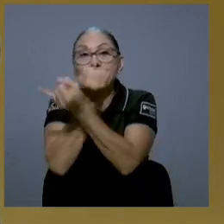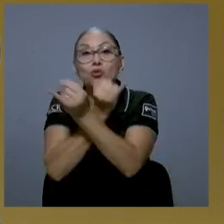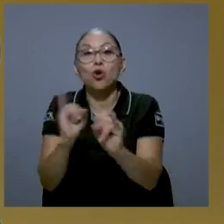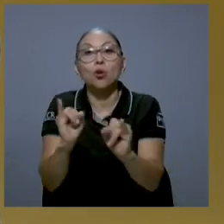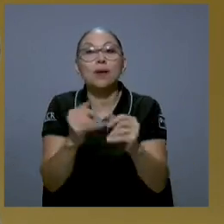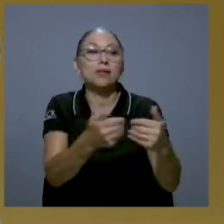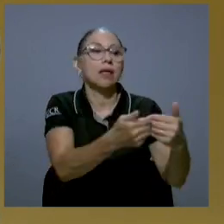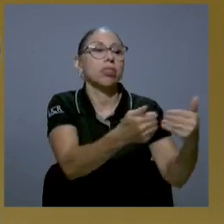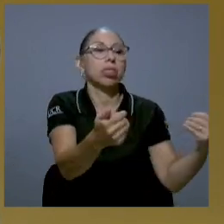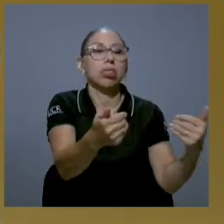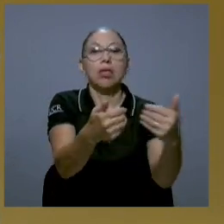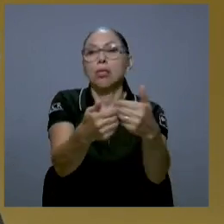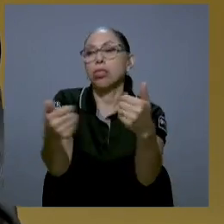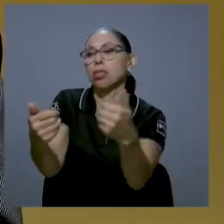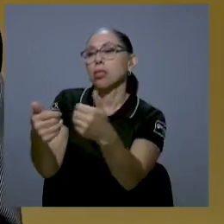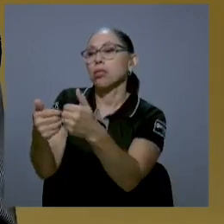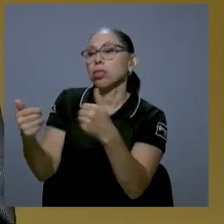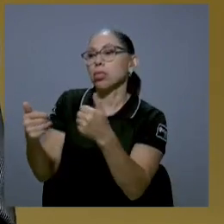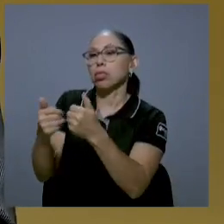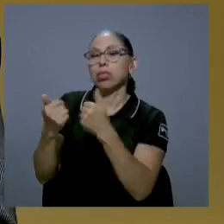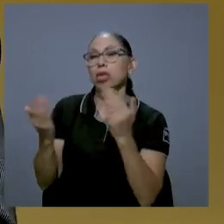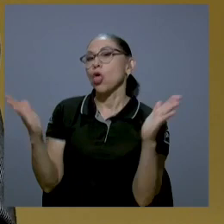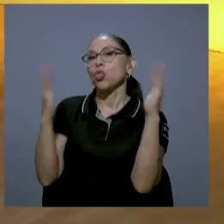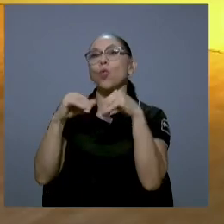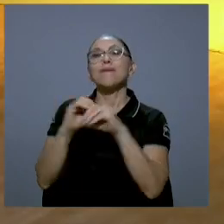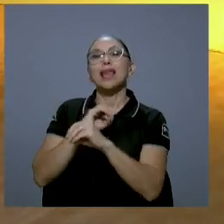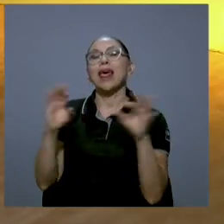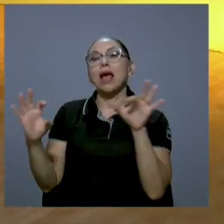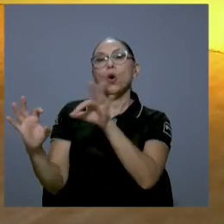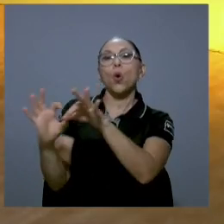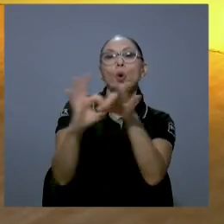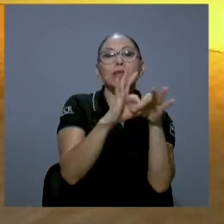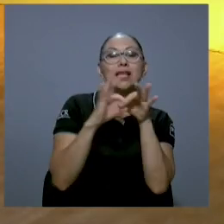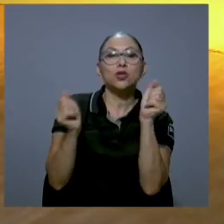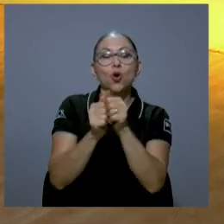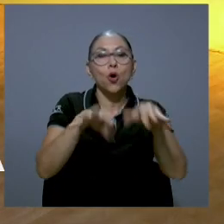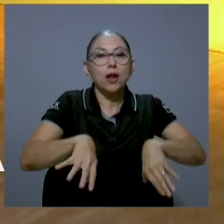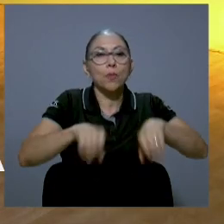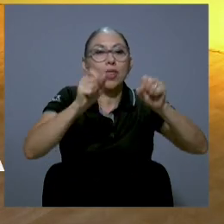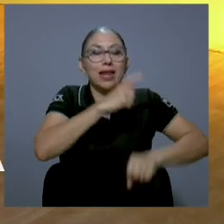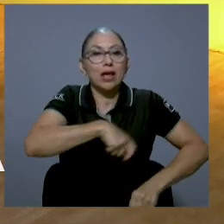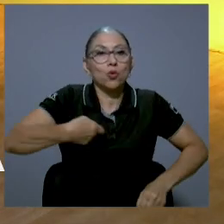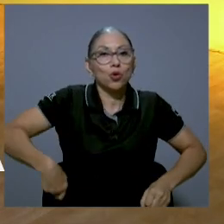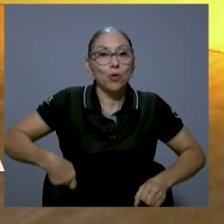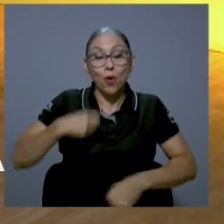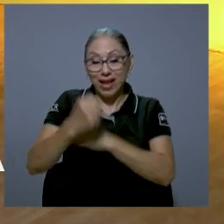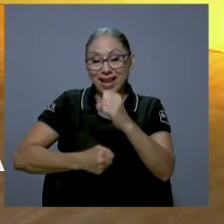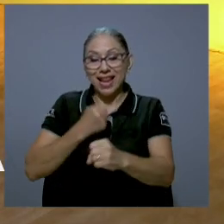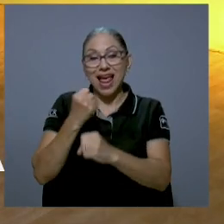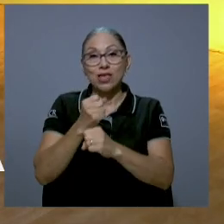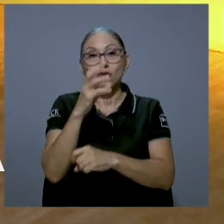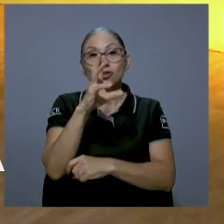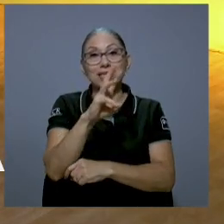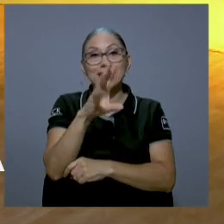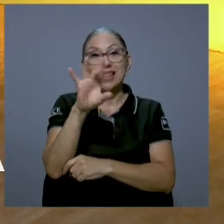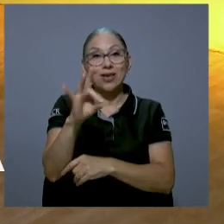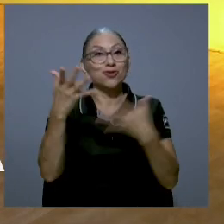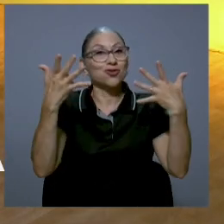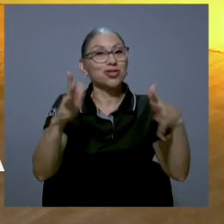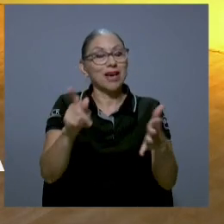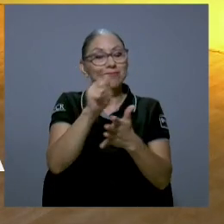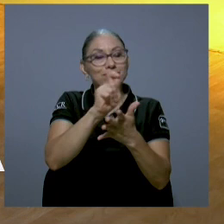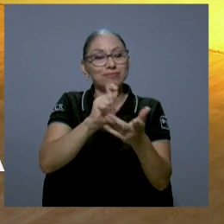una coordinación con el Poder Ejecutivo. Al reformarse en 1968, eso permitió que el